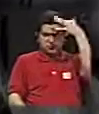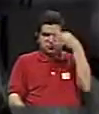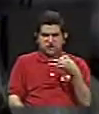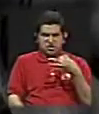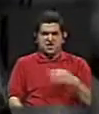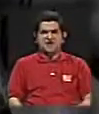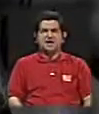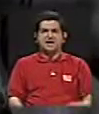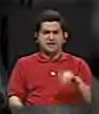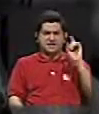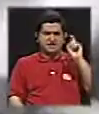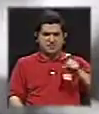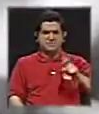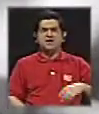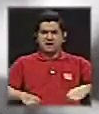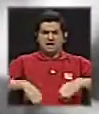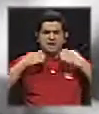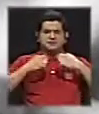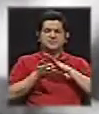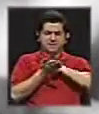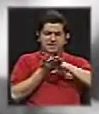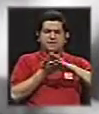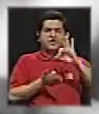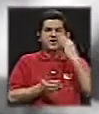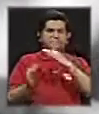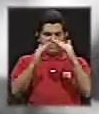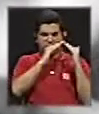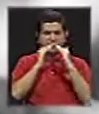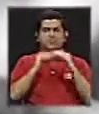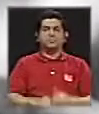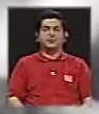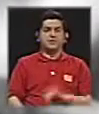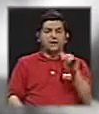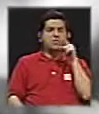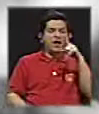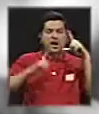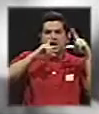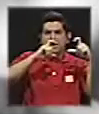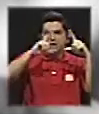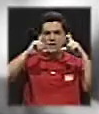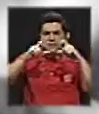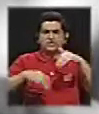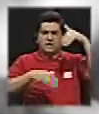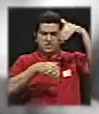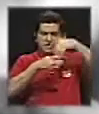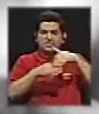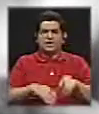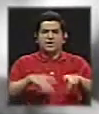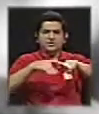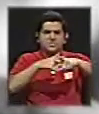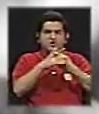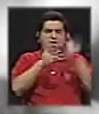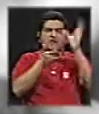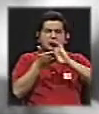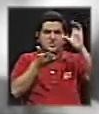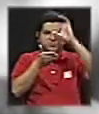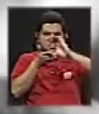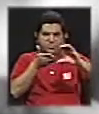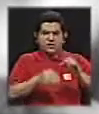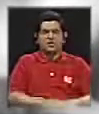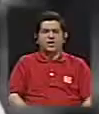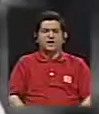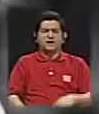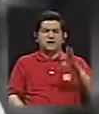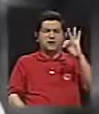debemos existir en cuanto a la dignidad de nuestra comunidad. Sí, ahí también se hicieron fotografías dentro de la inauguración del colegio del Liceo de